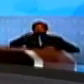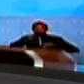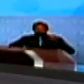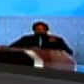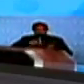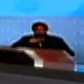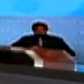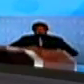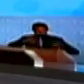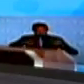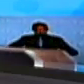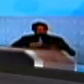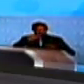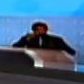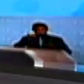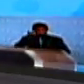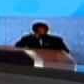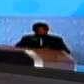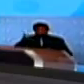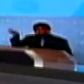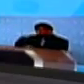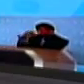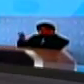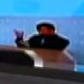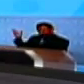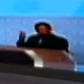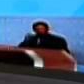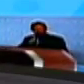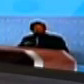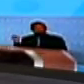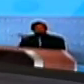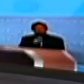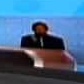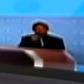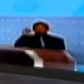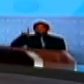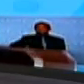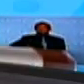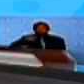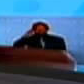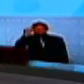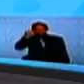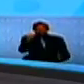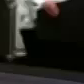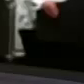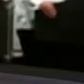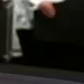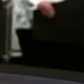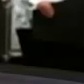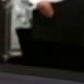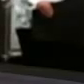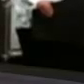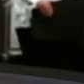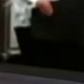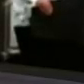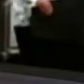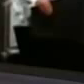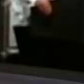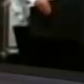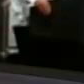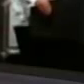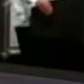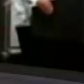lado, porque como que preveía, le digo, esta es una apreciación totalmente personal, con lo que habría de salir la